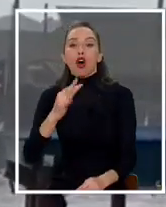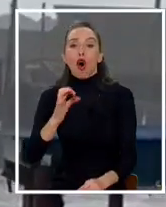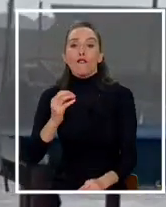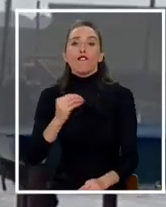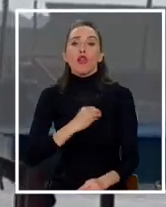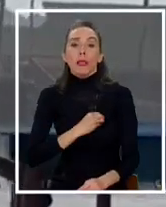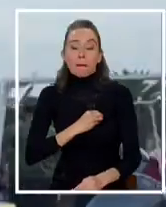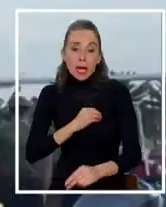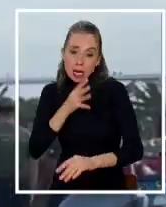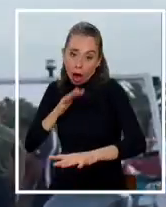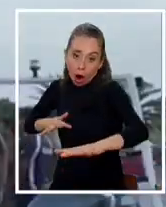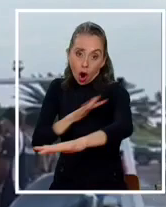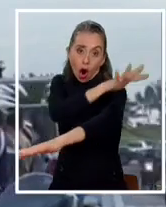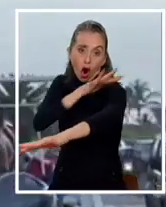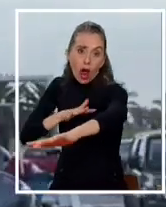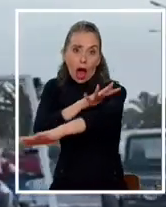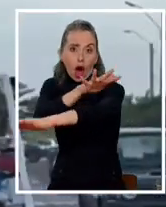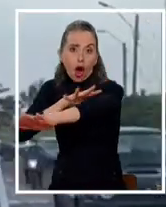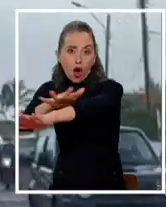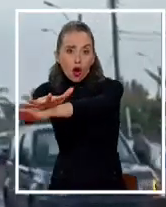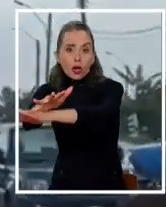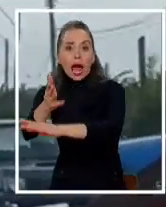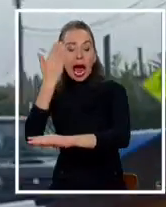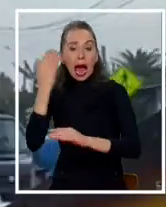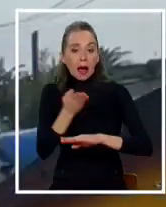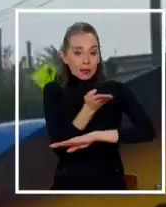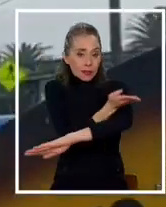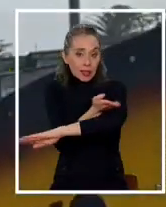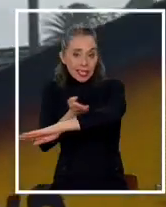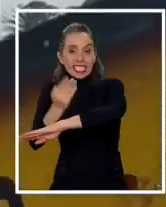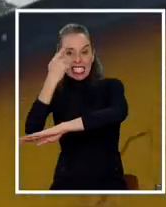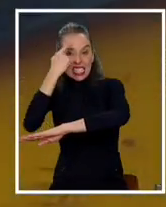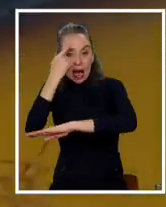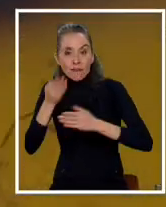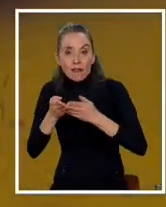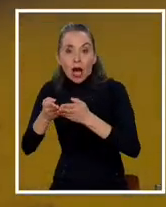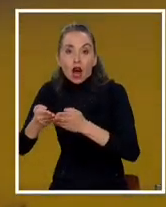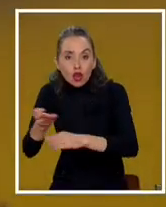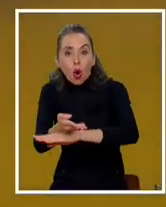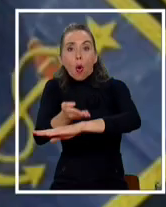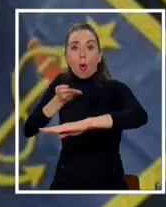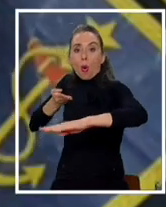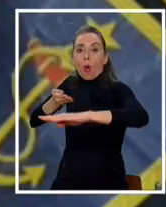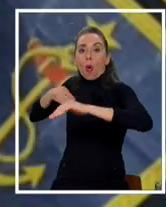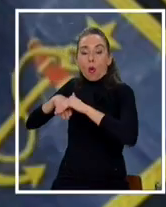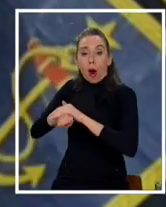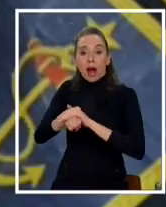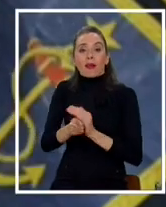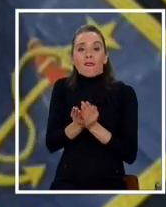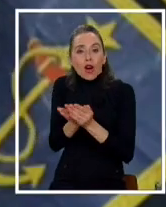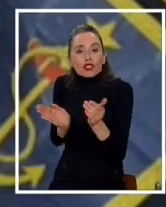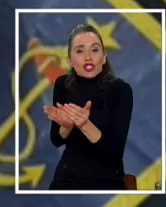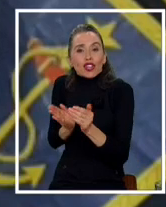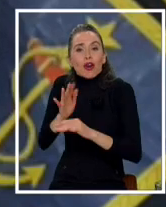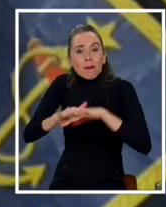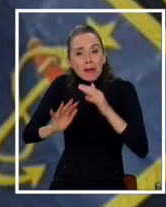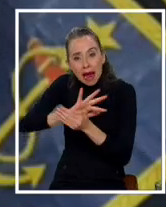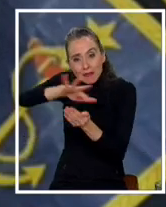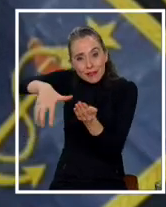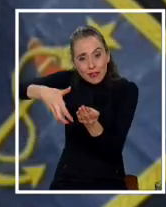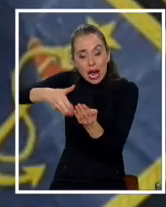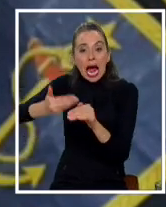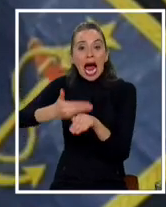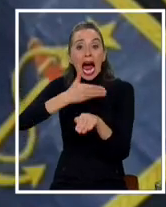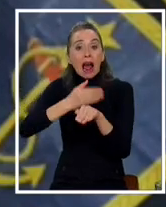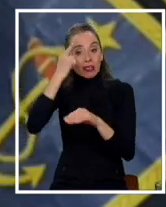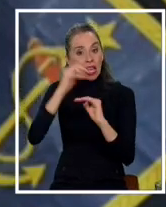caletas afectadas se tomaron medidas de prevención con las embarcaciones. Con respecto a las embarcaciones artesanales, se tomaron las medidas